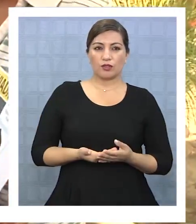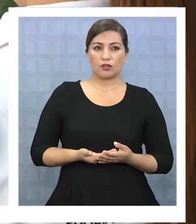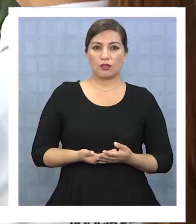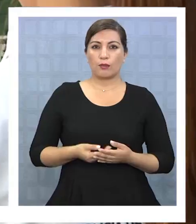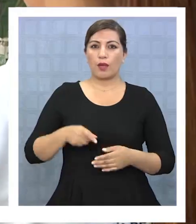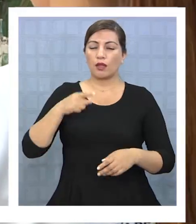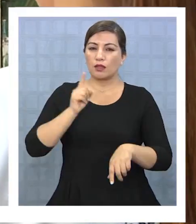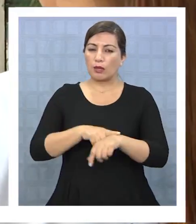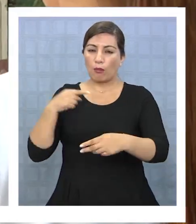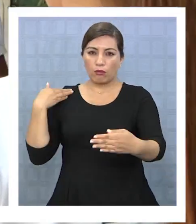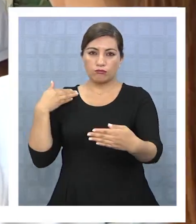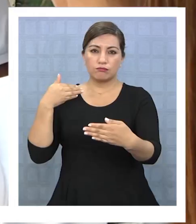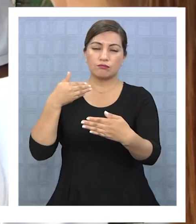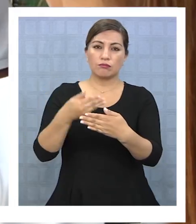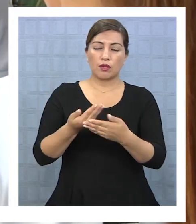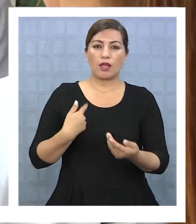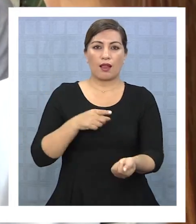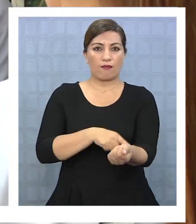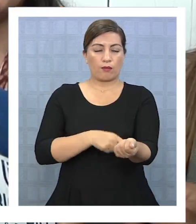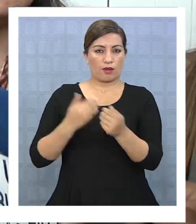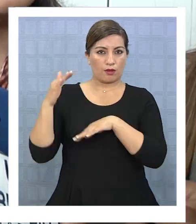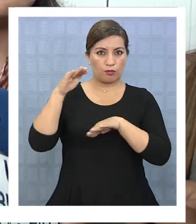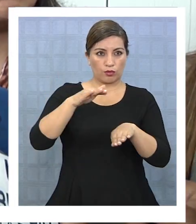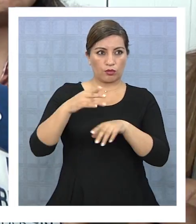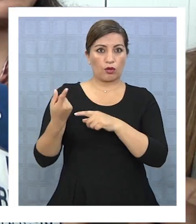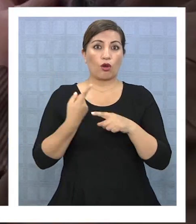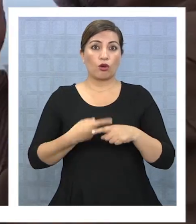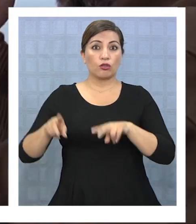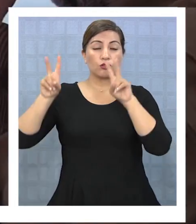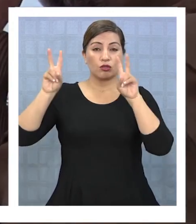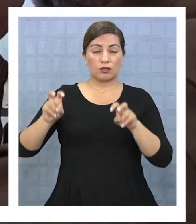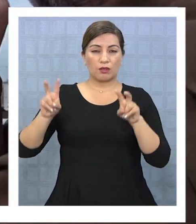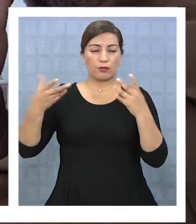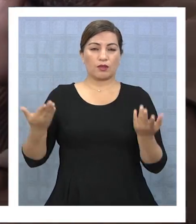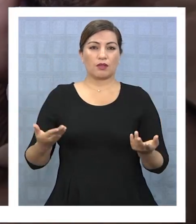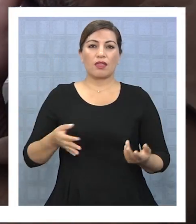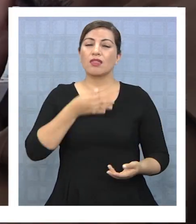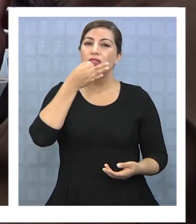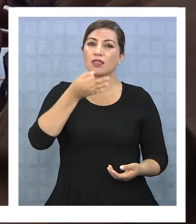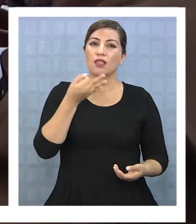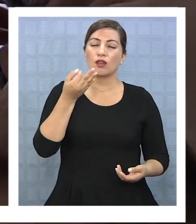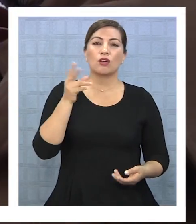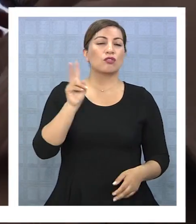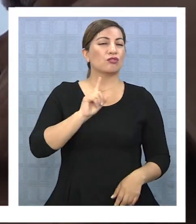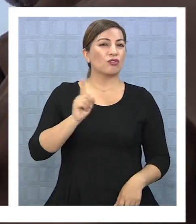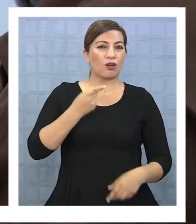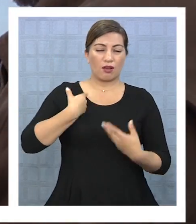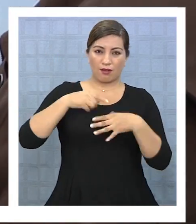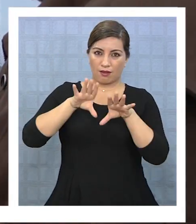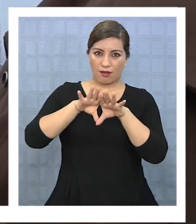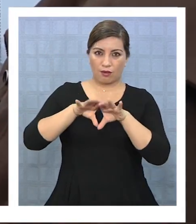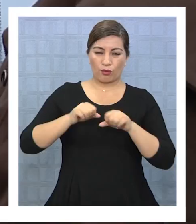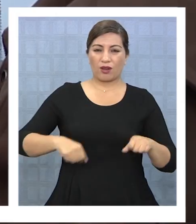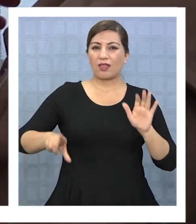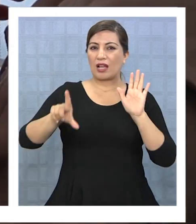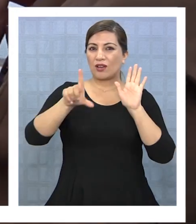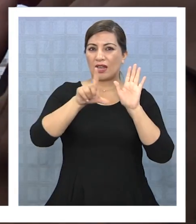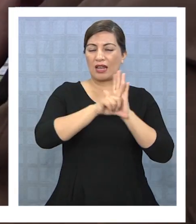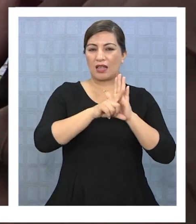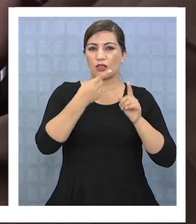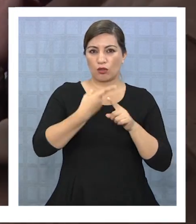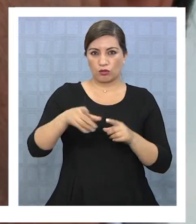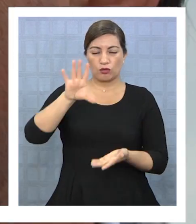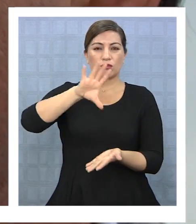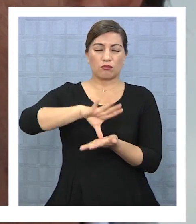en un tiempo próximo y dar el apoyo necesario a la familia. En otro ámbito, Monqueber expresó su desacuerdo con la propuesta